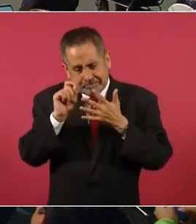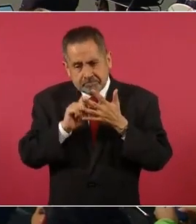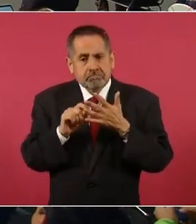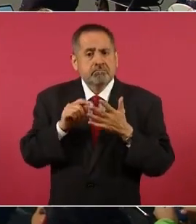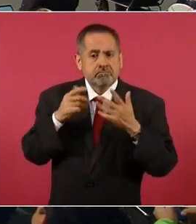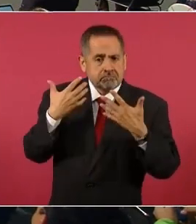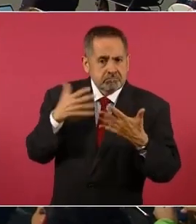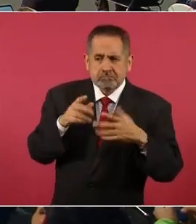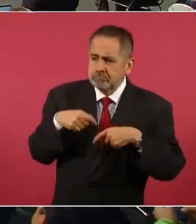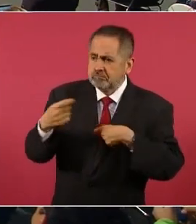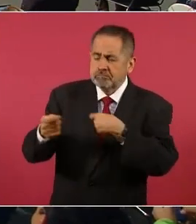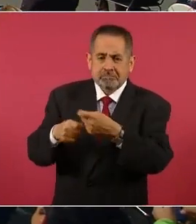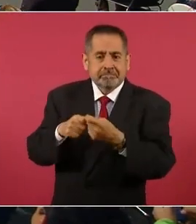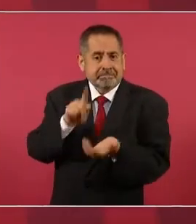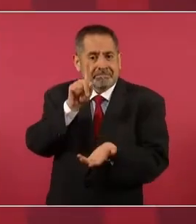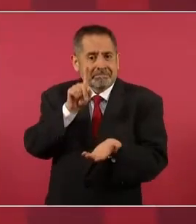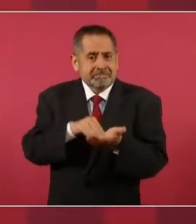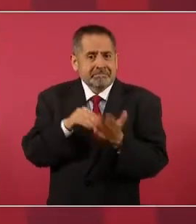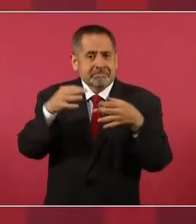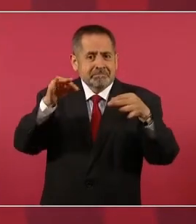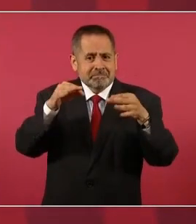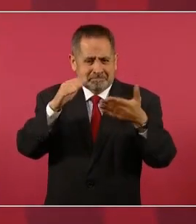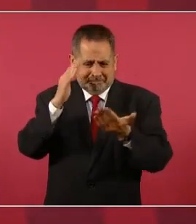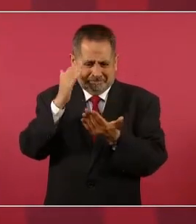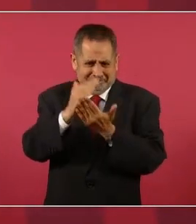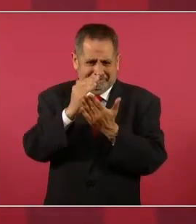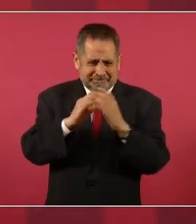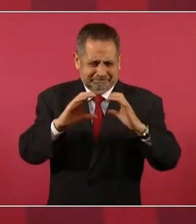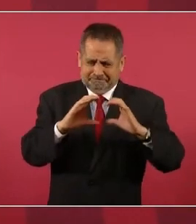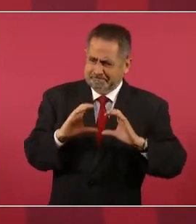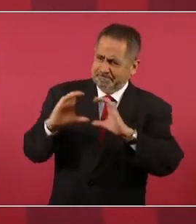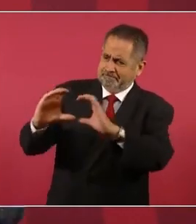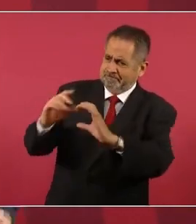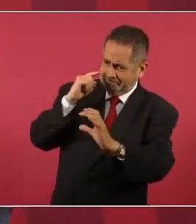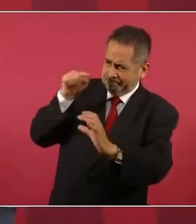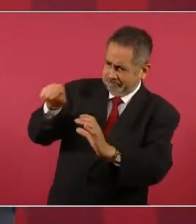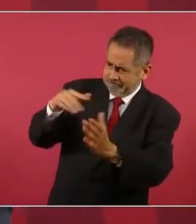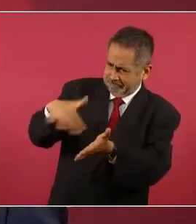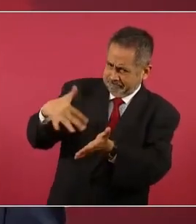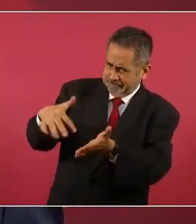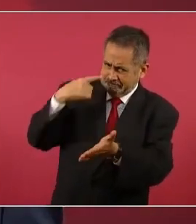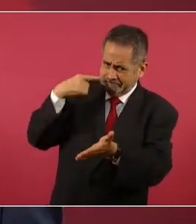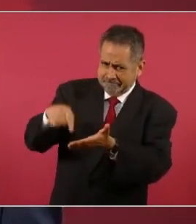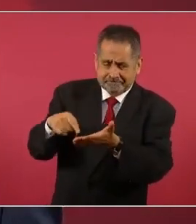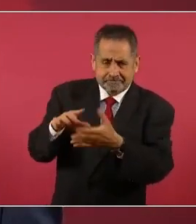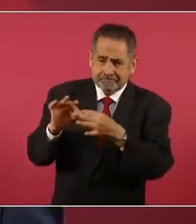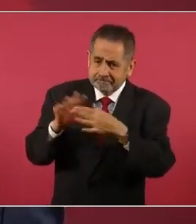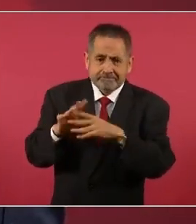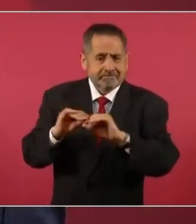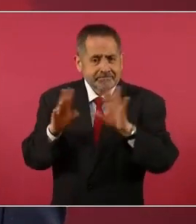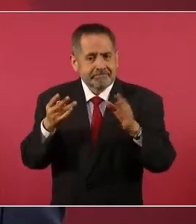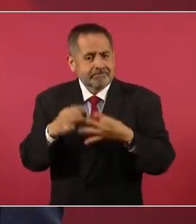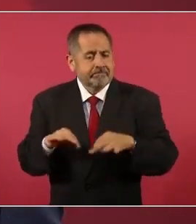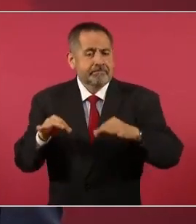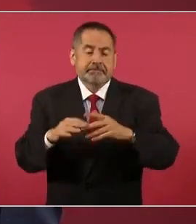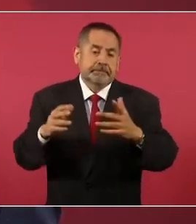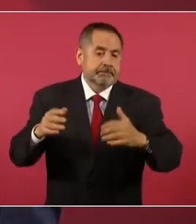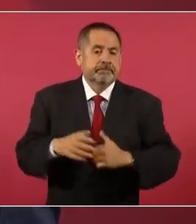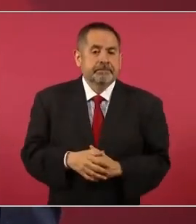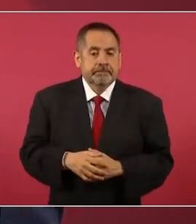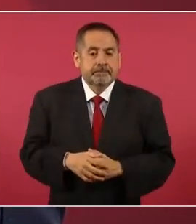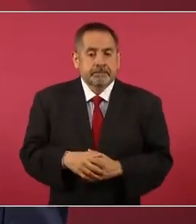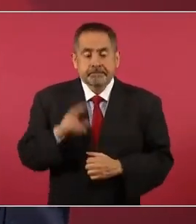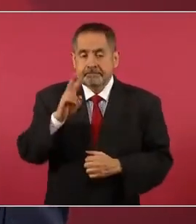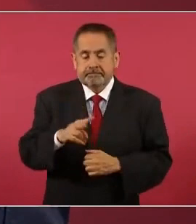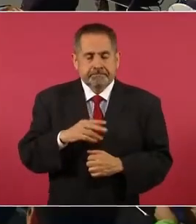emitimos un documento de más de 1000 páginas desde la Secretaría de Salud aclarando por qué razón era importante esto. Vemos ahora